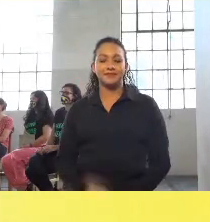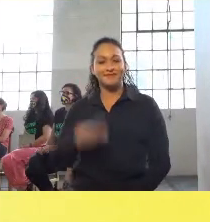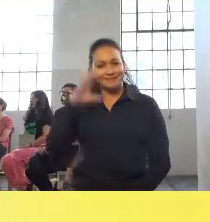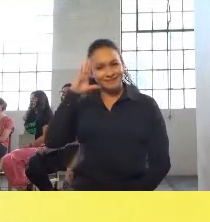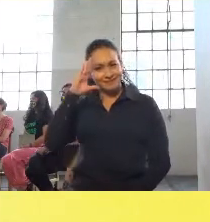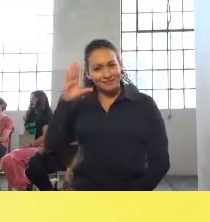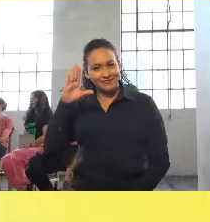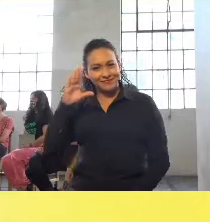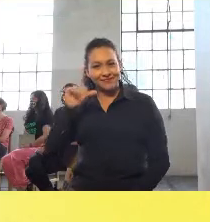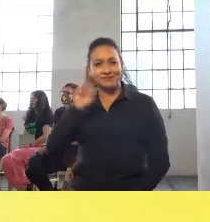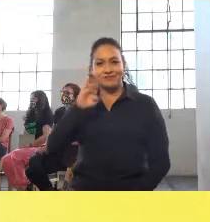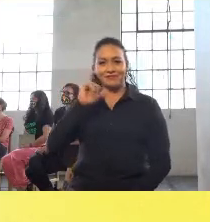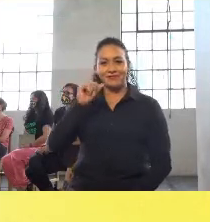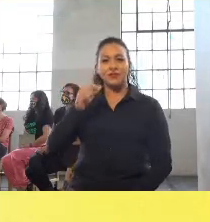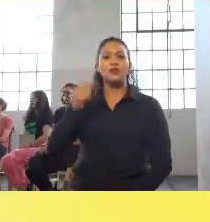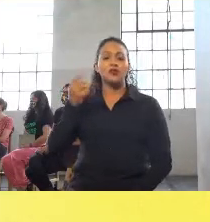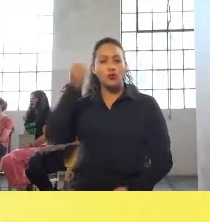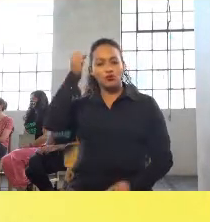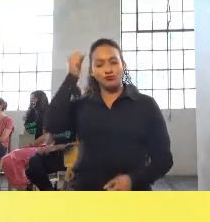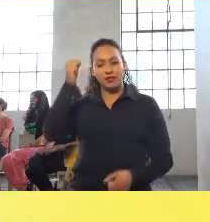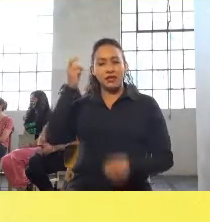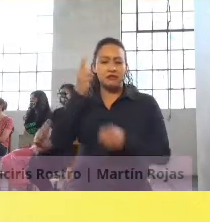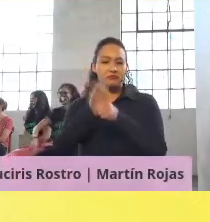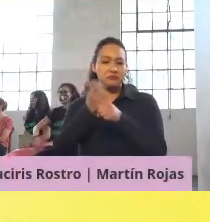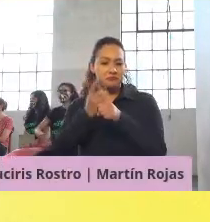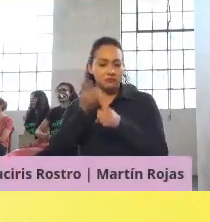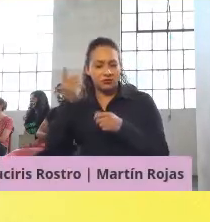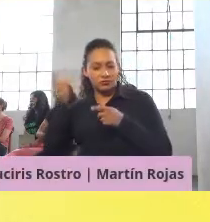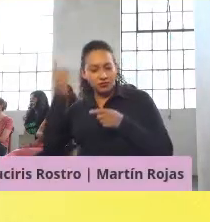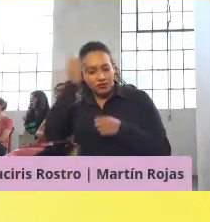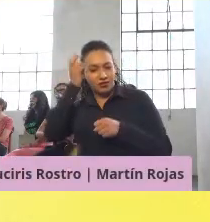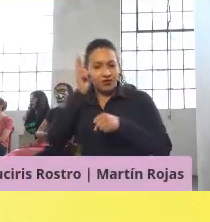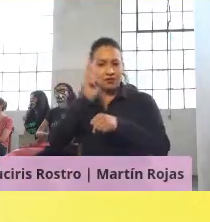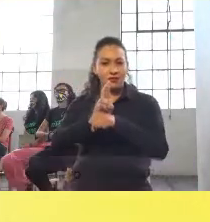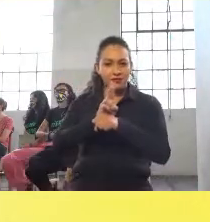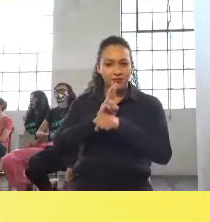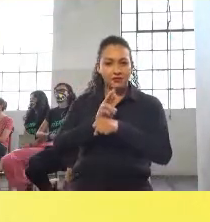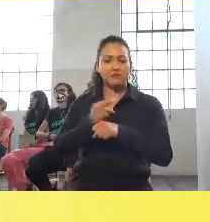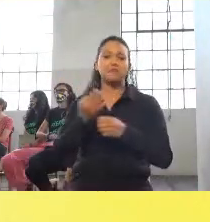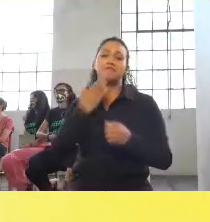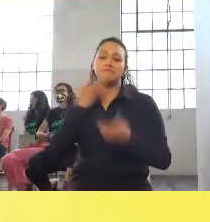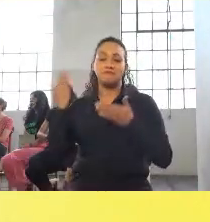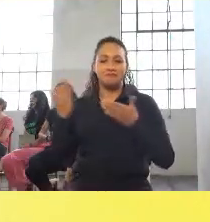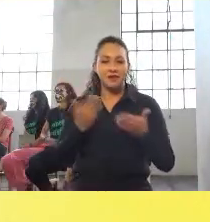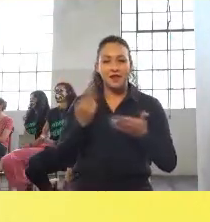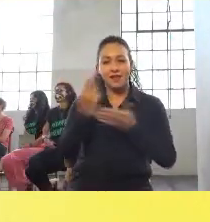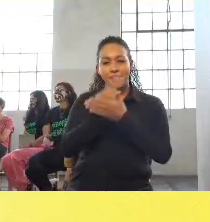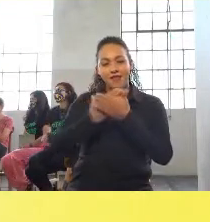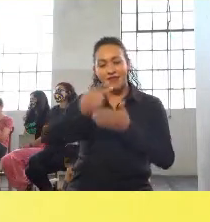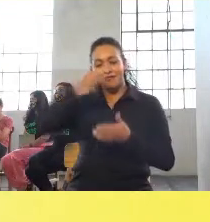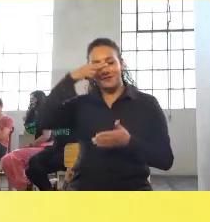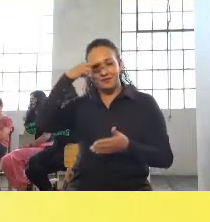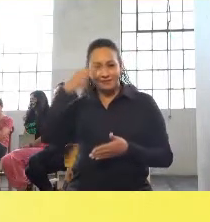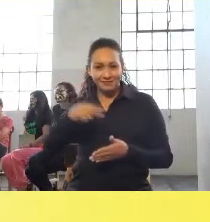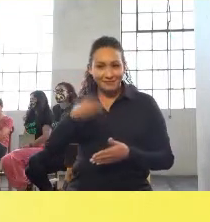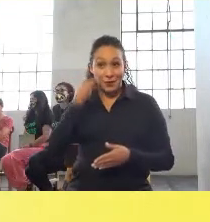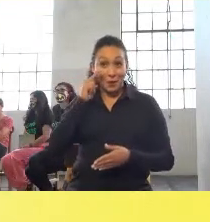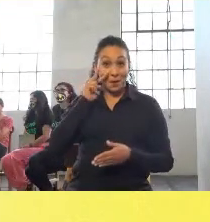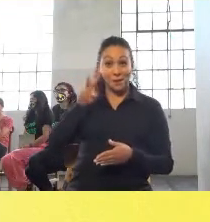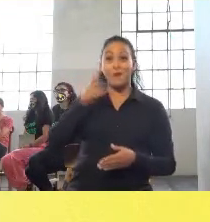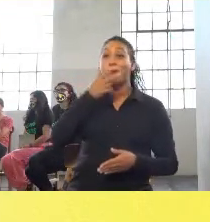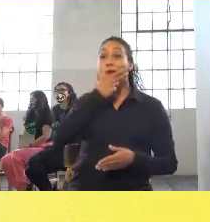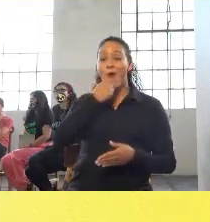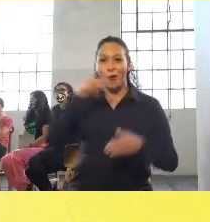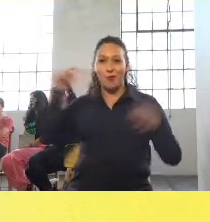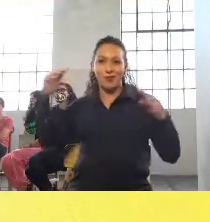Hola, yo soy Abby, soy subdirectora de Cool Hunter MX y pues bienvenidos a Diseña Mexicana. Me da mucho gusto ver más hombres hoy que